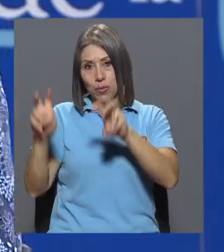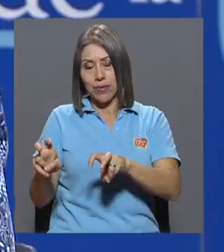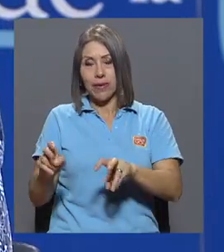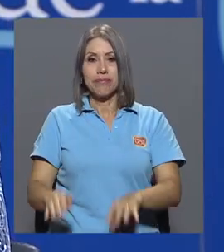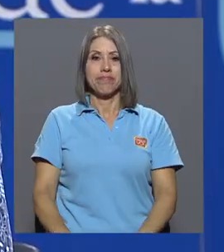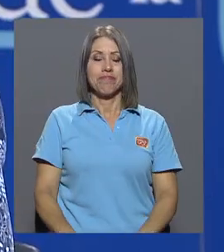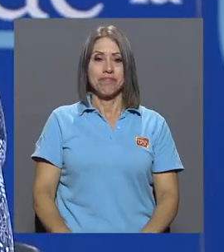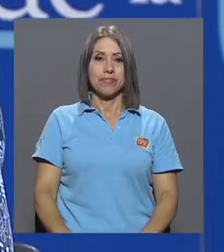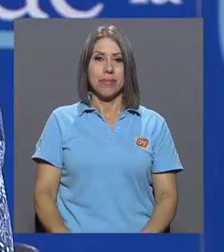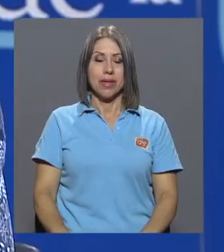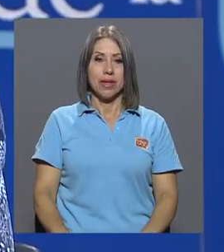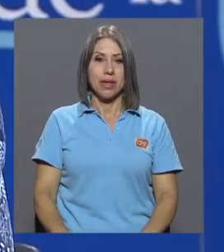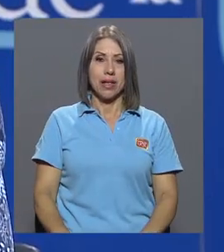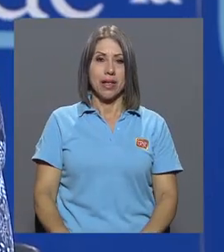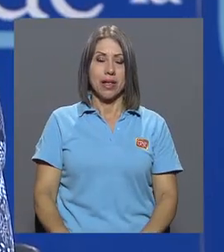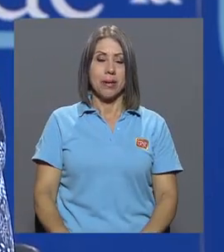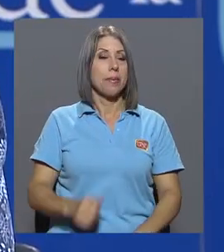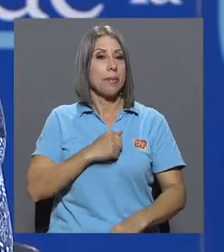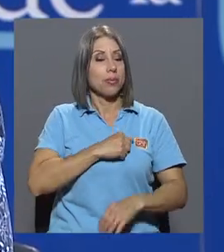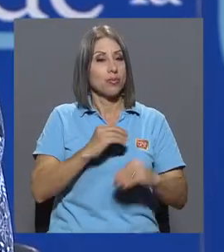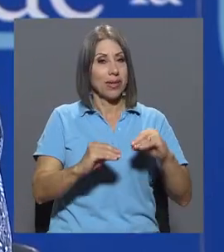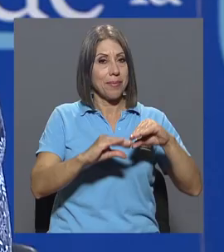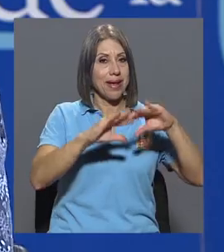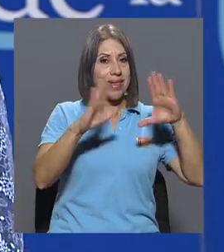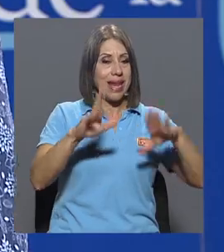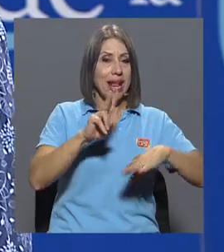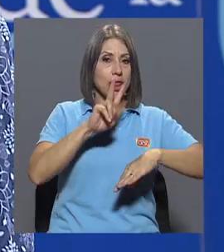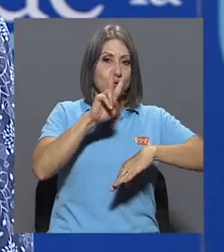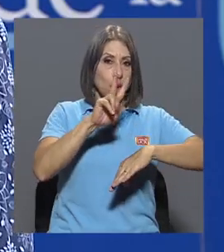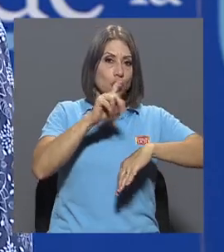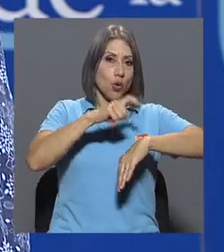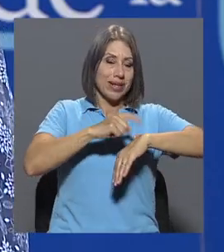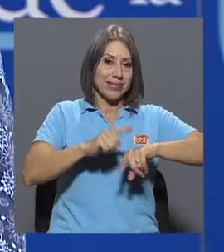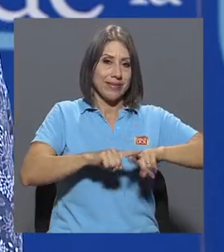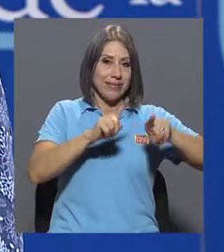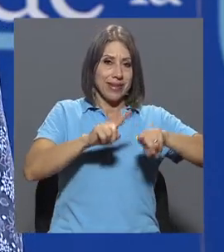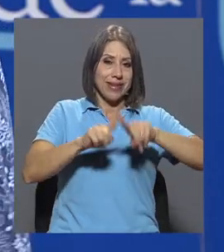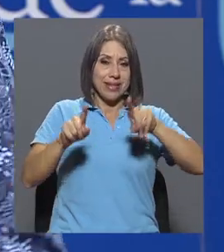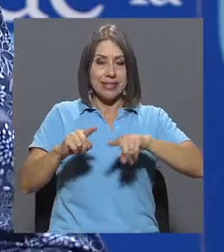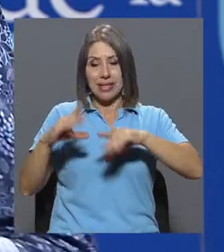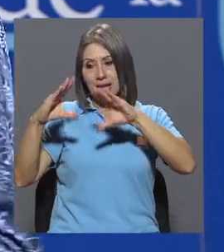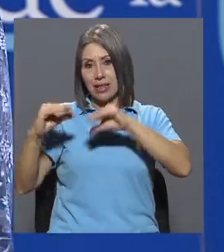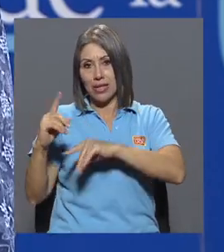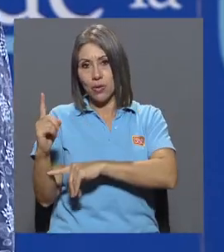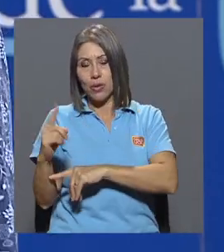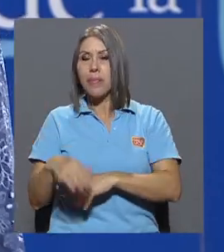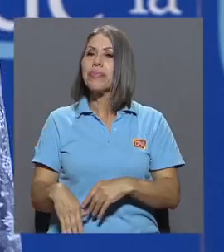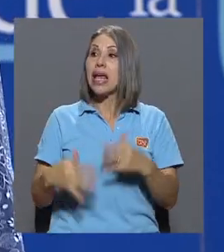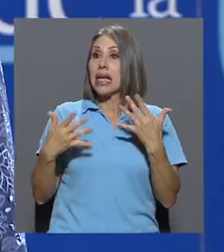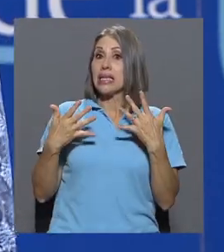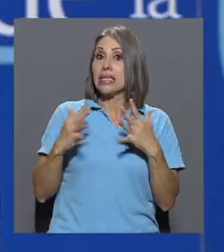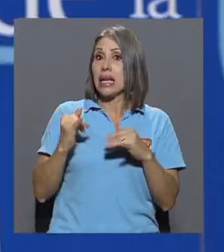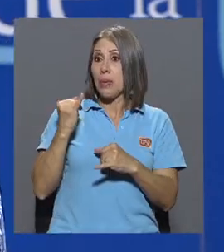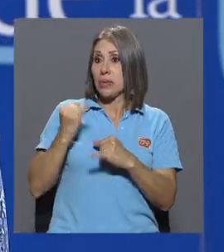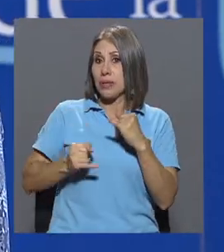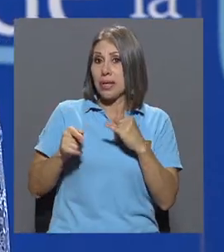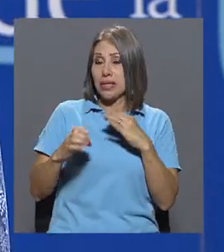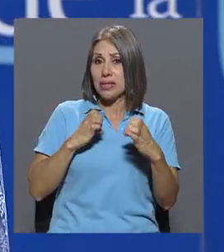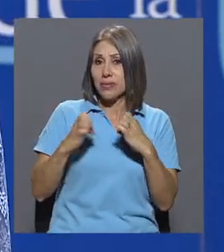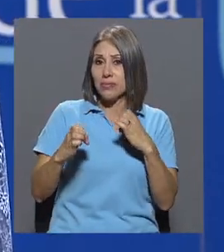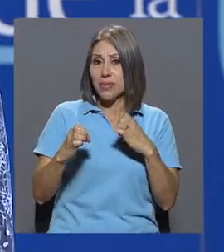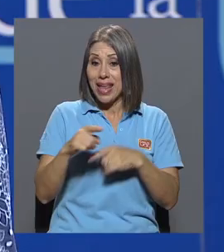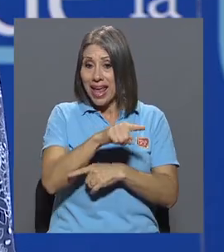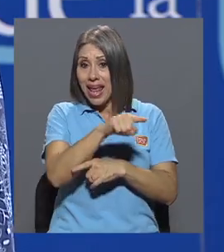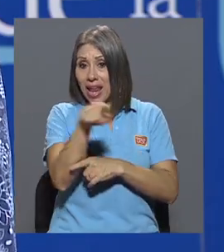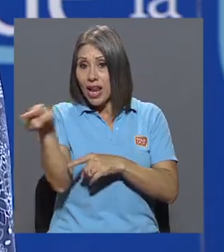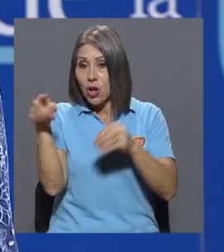finalizar la entrevista y que le representa a los docentes que se va a aceptaron a aplicar esta prueba que